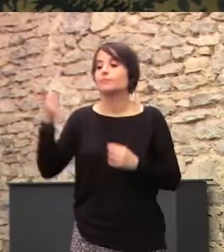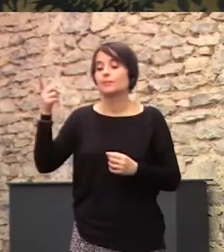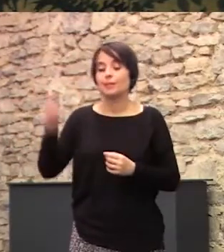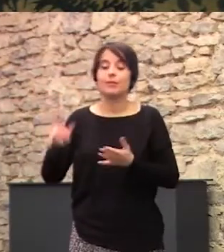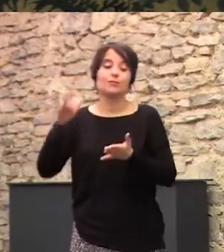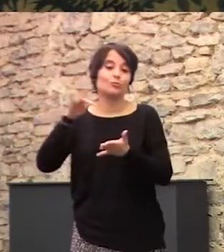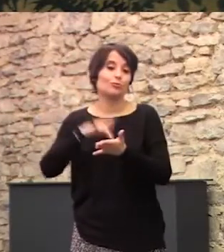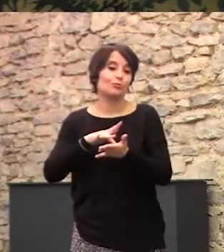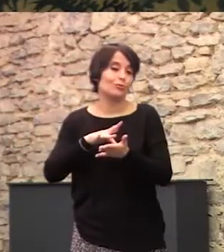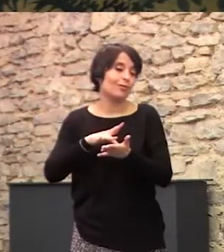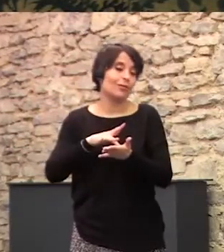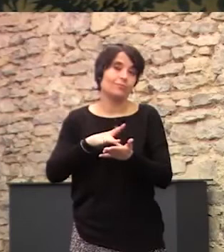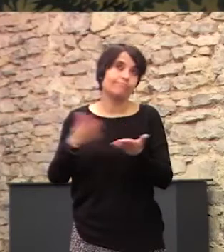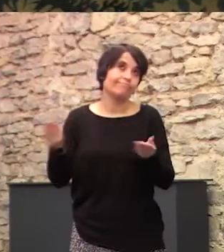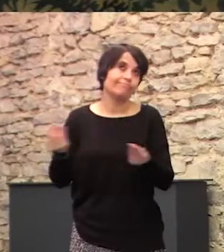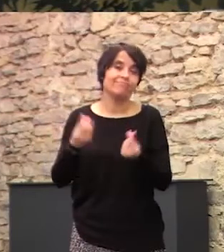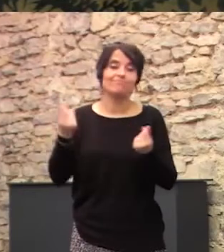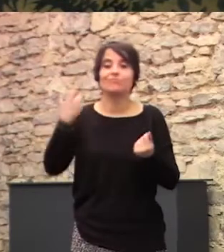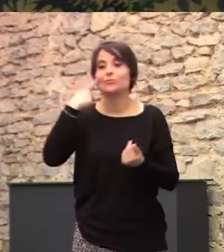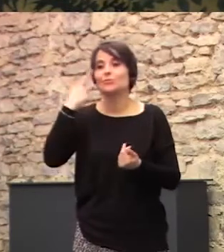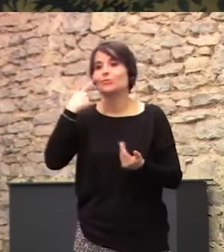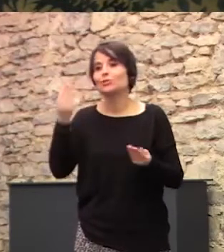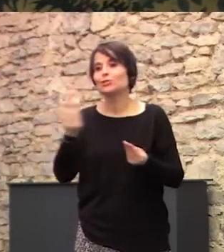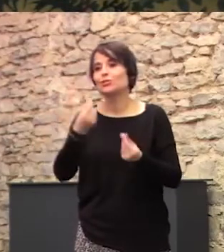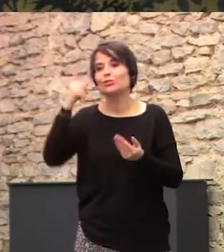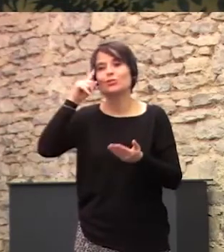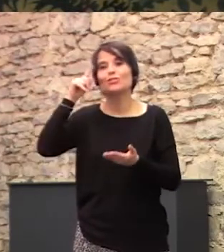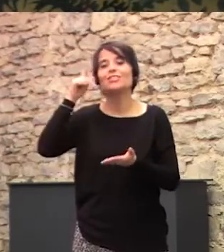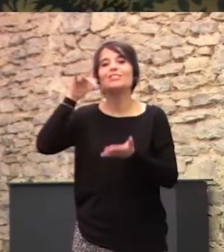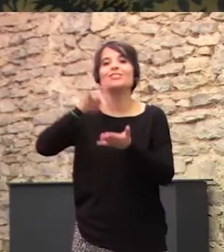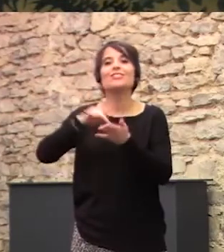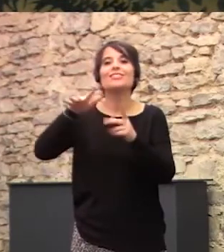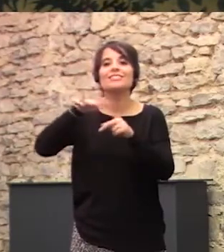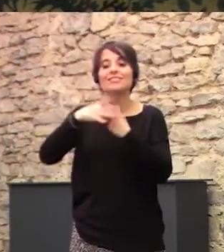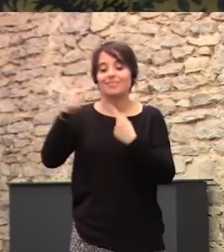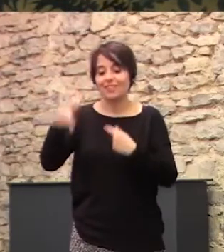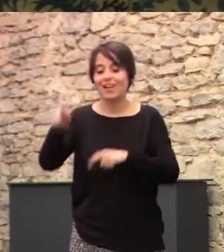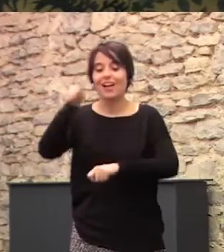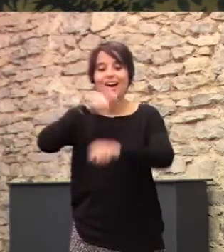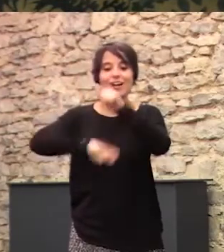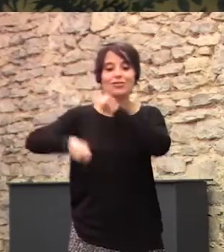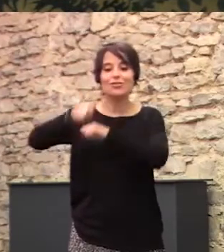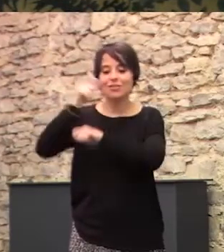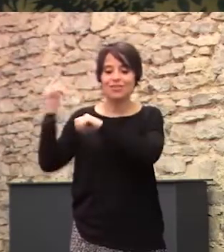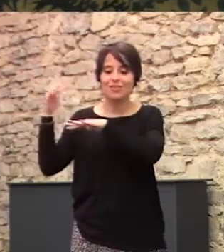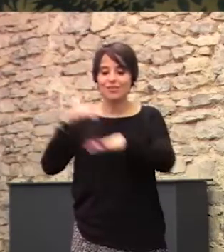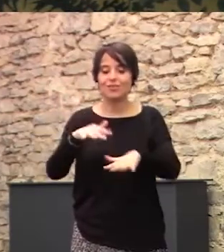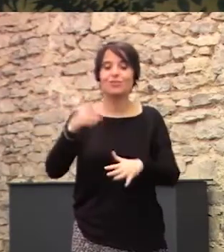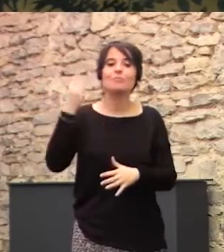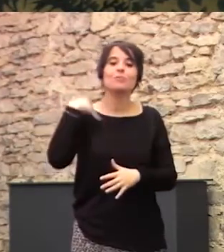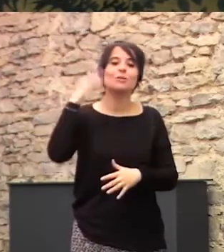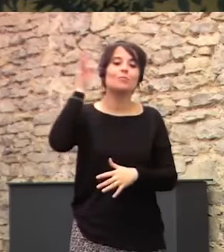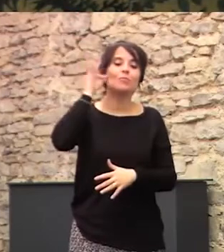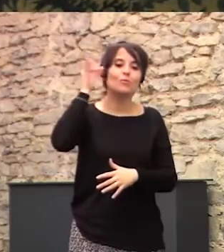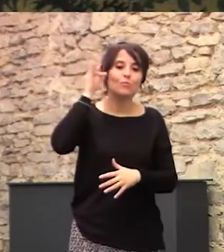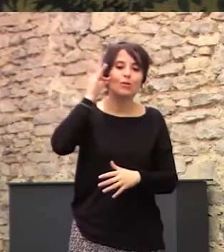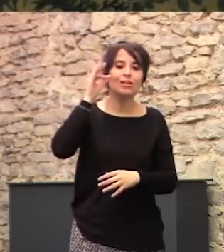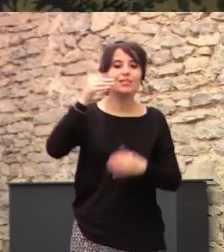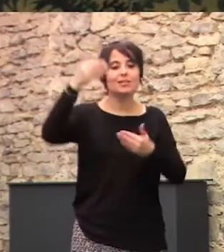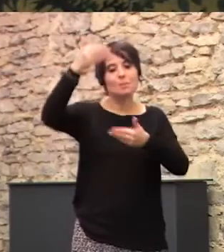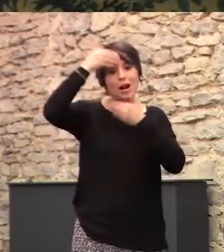maravillosa, vamos a decir, el maravilloso hecho de que en nuestra asociación se juntan mujeres saharauis y mujeres